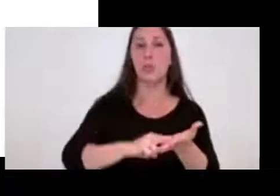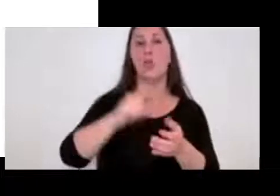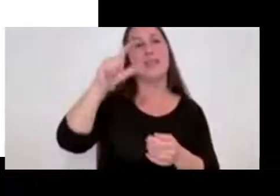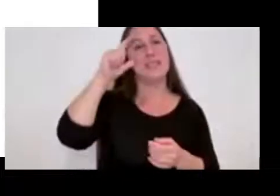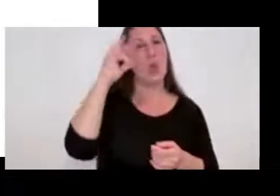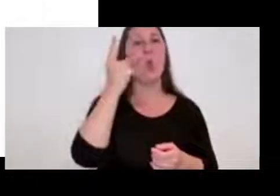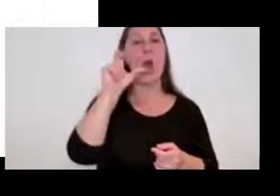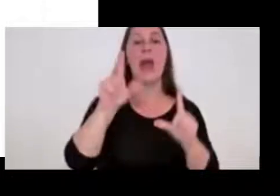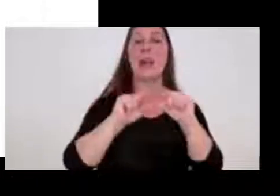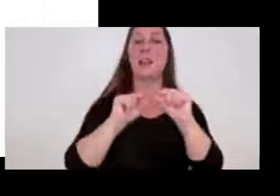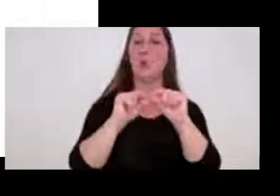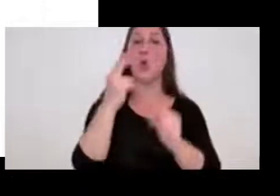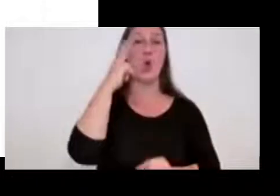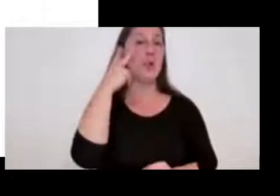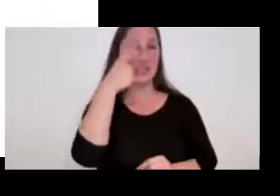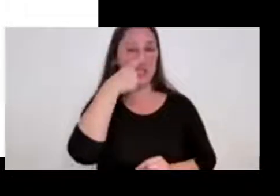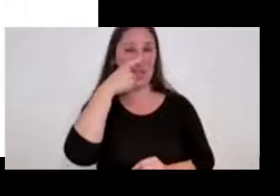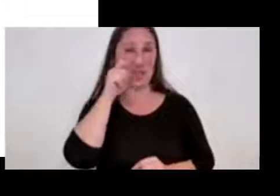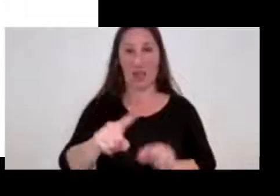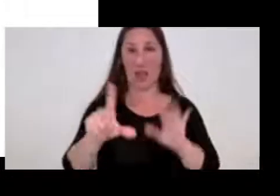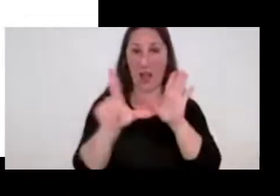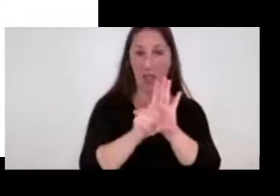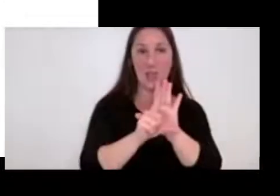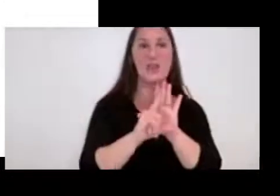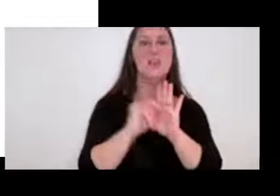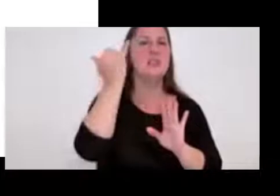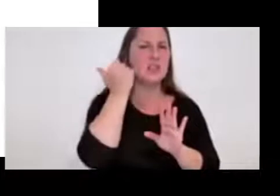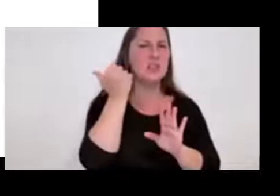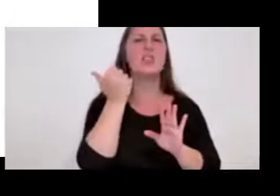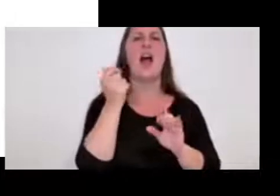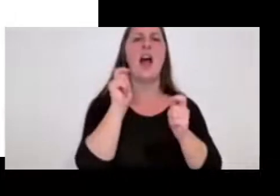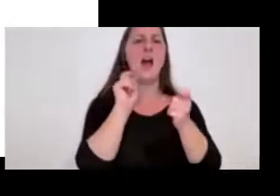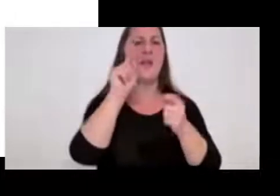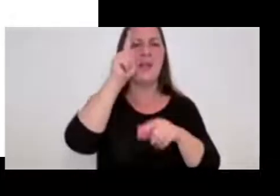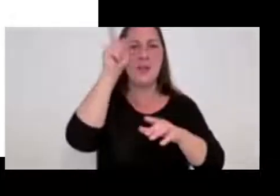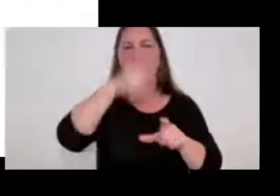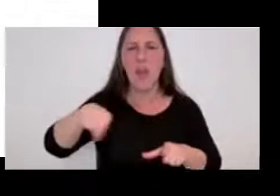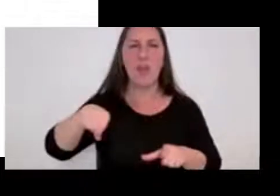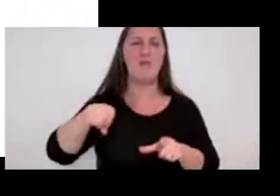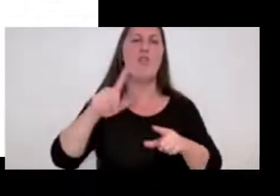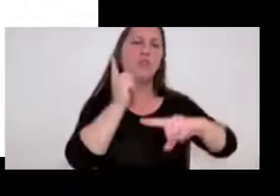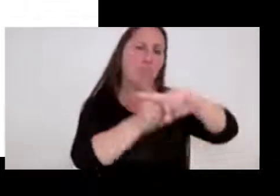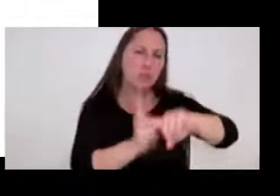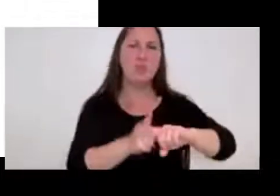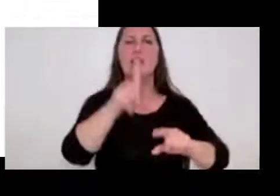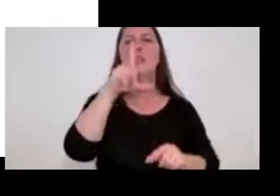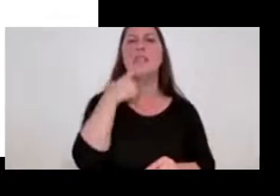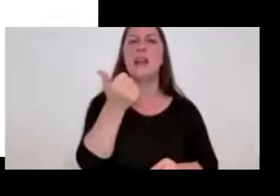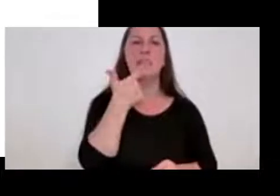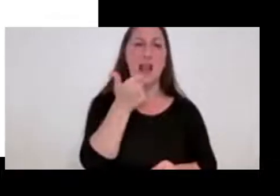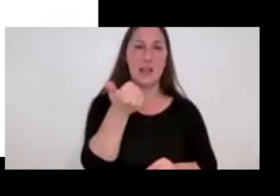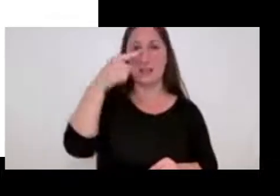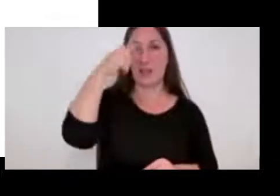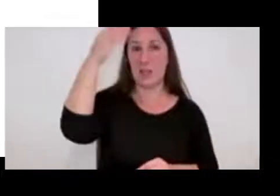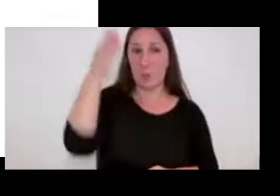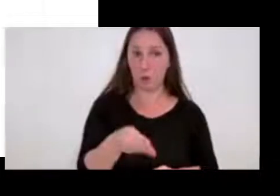artículo 97 de la ley, quedan alcanzados los dividendos a la tasa del 7%, no